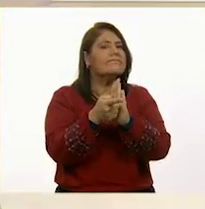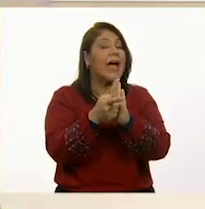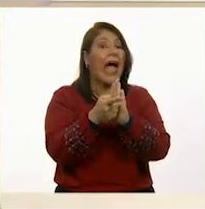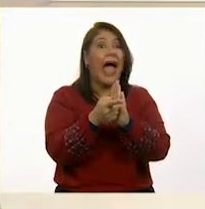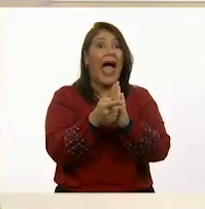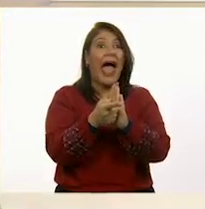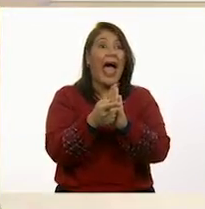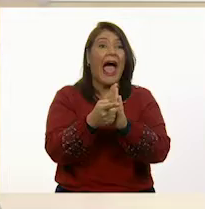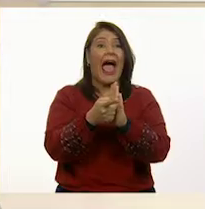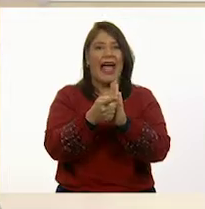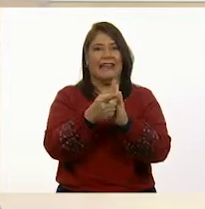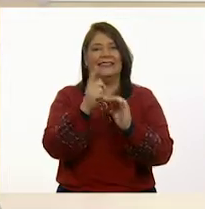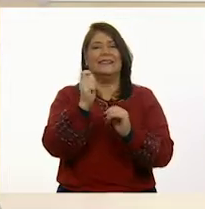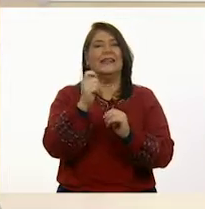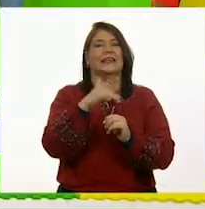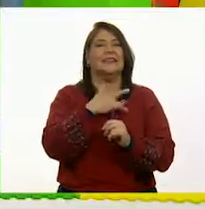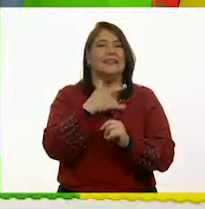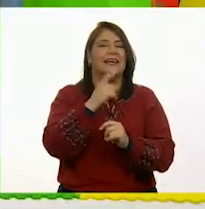¡Bajo!